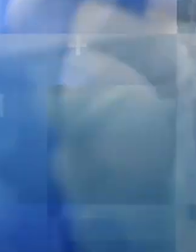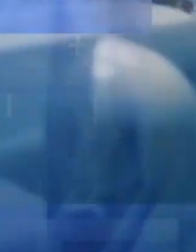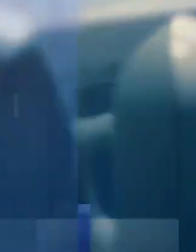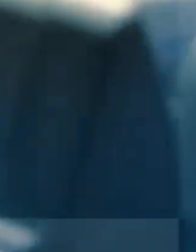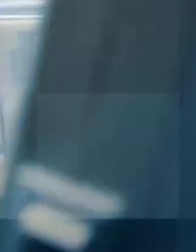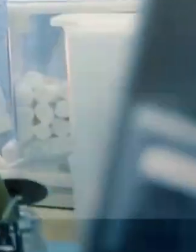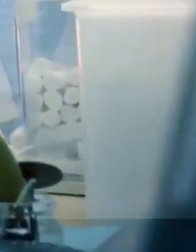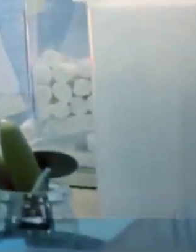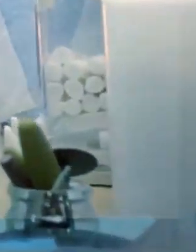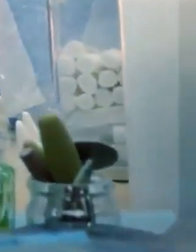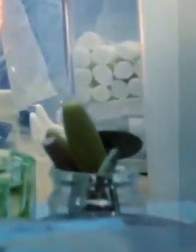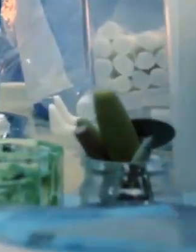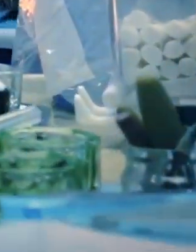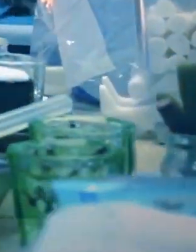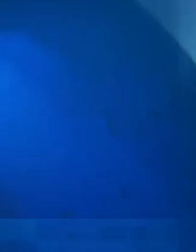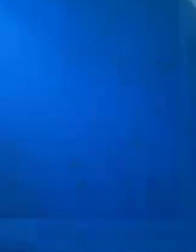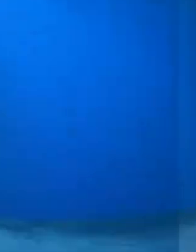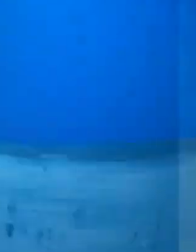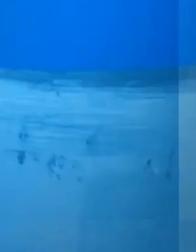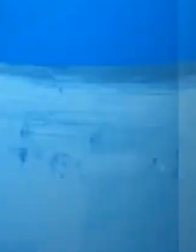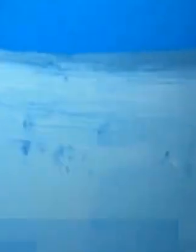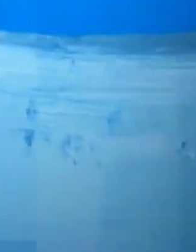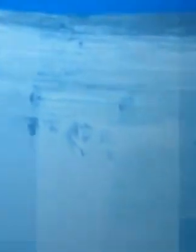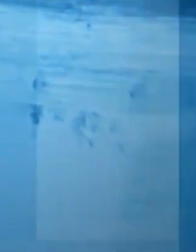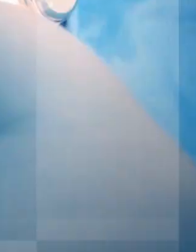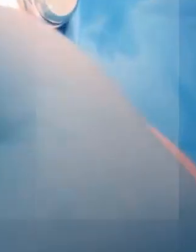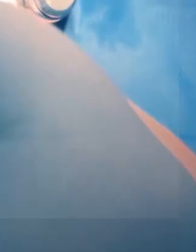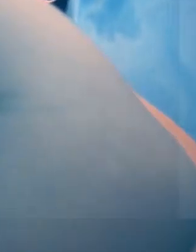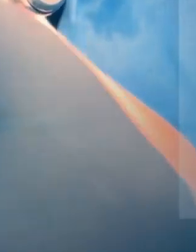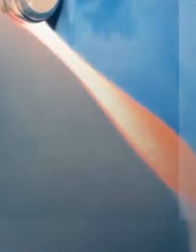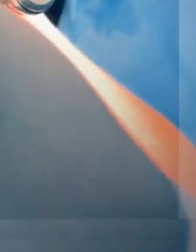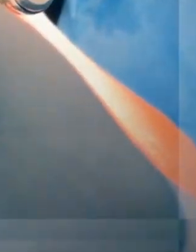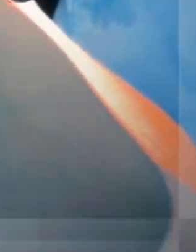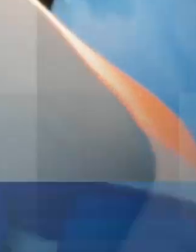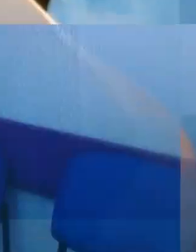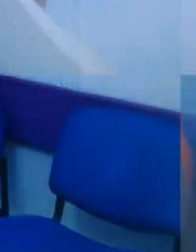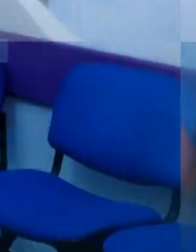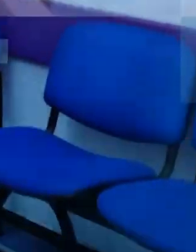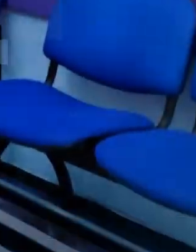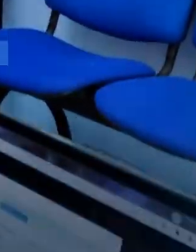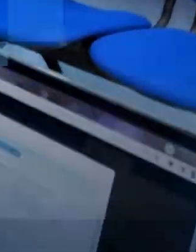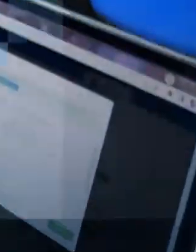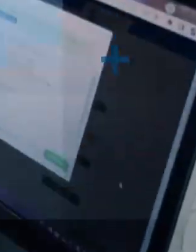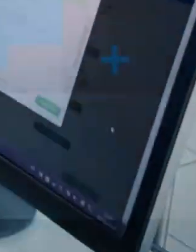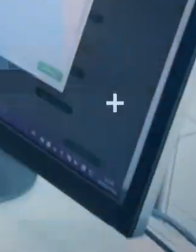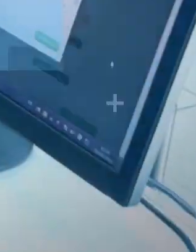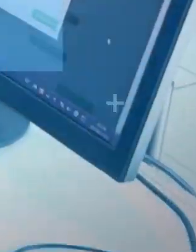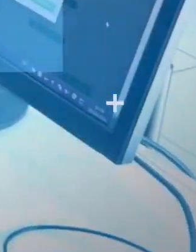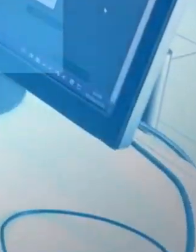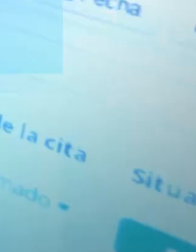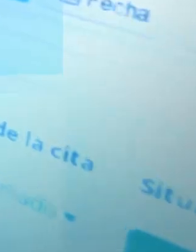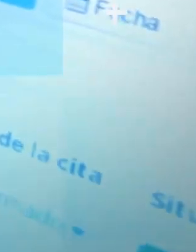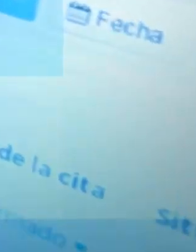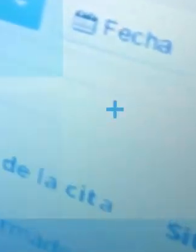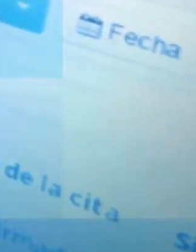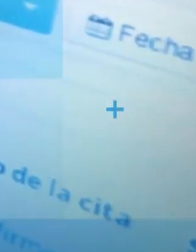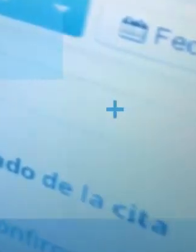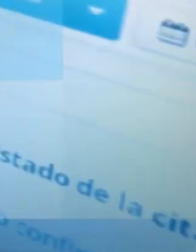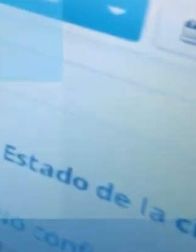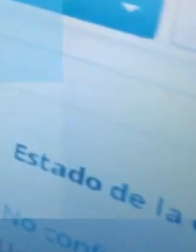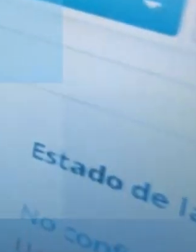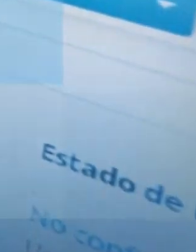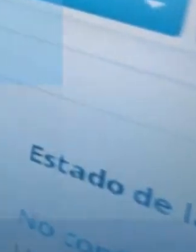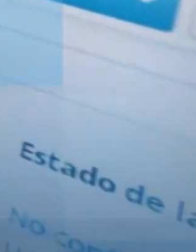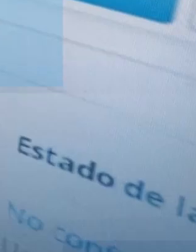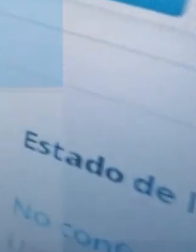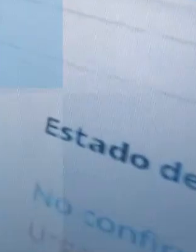La comodidad, seguridad y tecnología se han unido para ofrecer las especialidades de odontología, kinesiología,